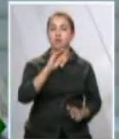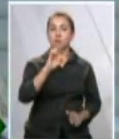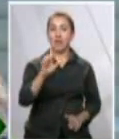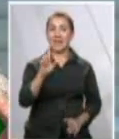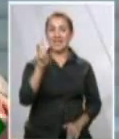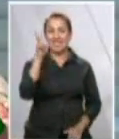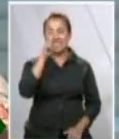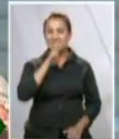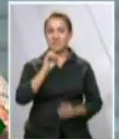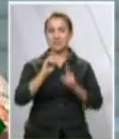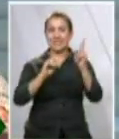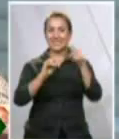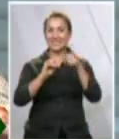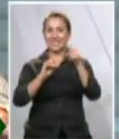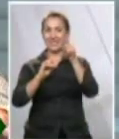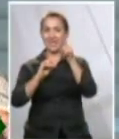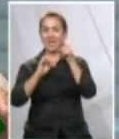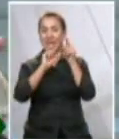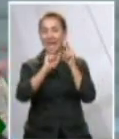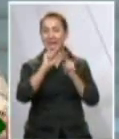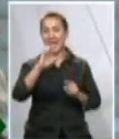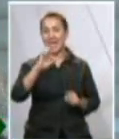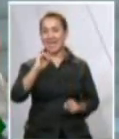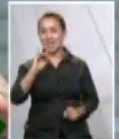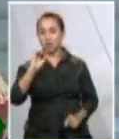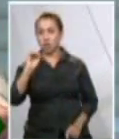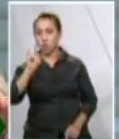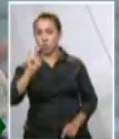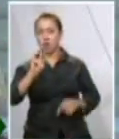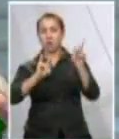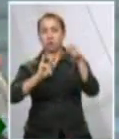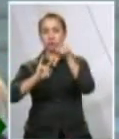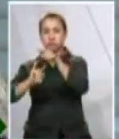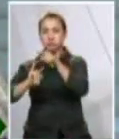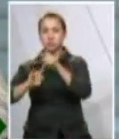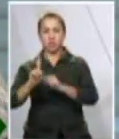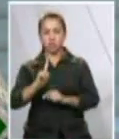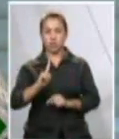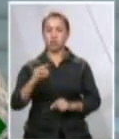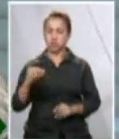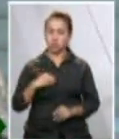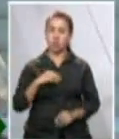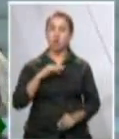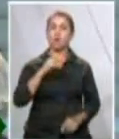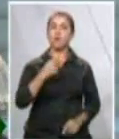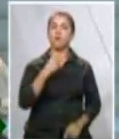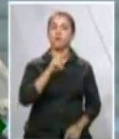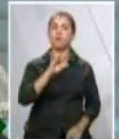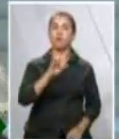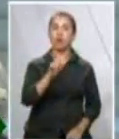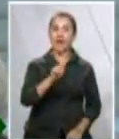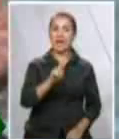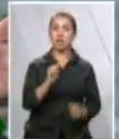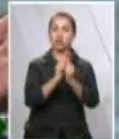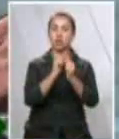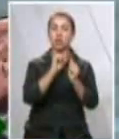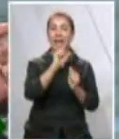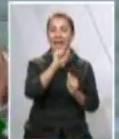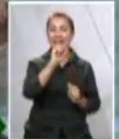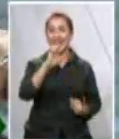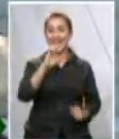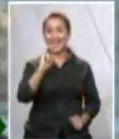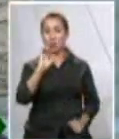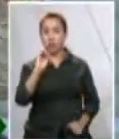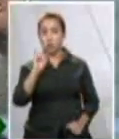Se negó completamente. ¿Ya? Prefiero demorarme el doble, pero me ponen vocales con tilde. Porque claro, eso implica poner todas las